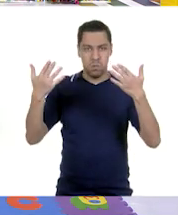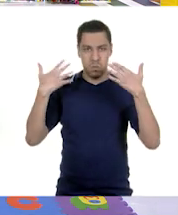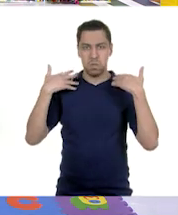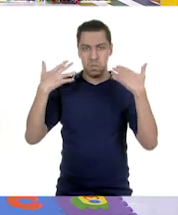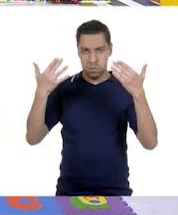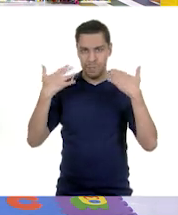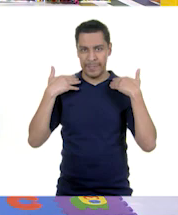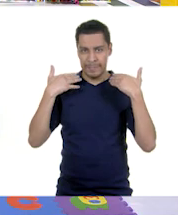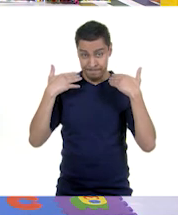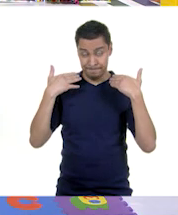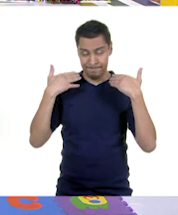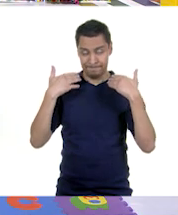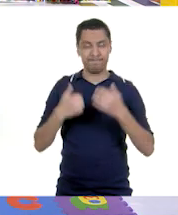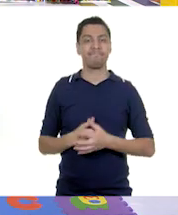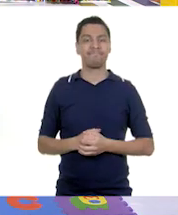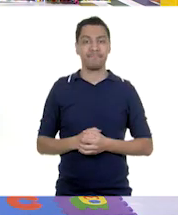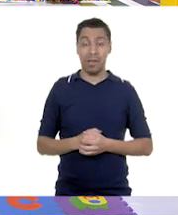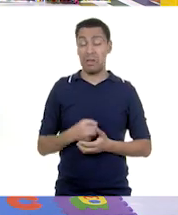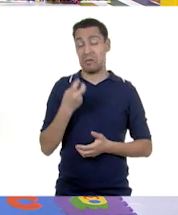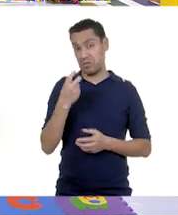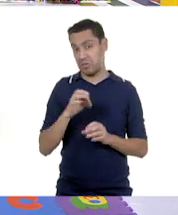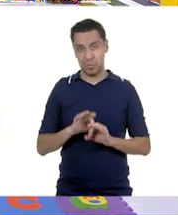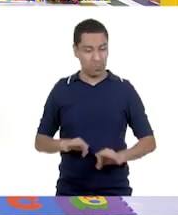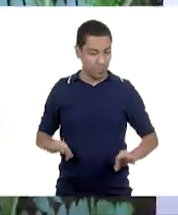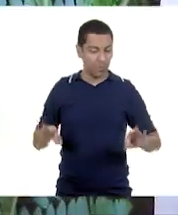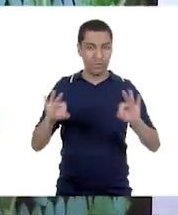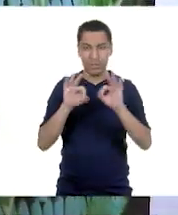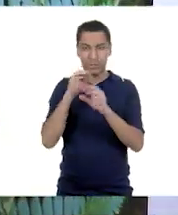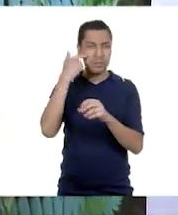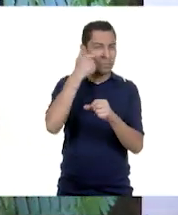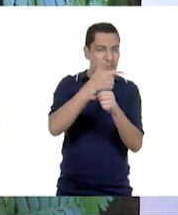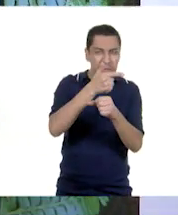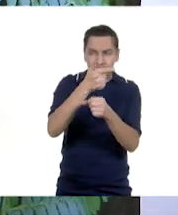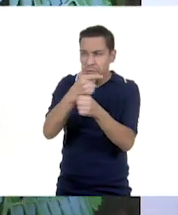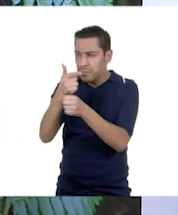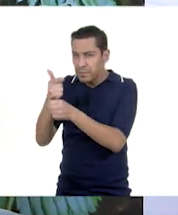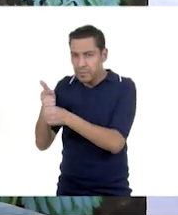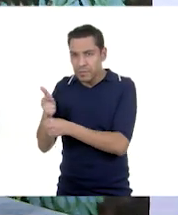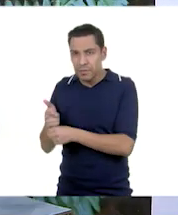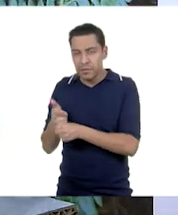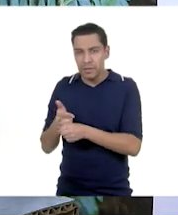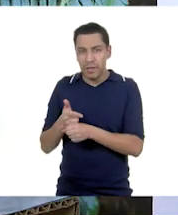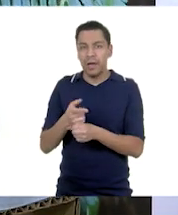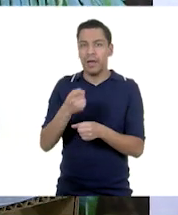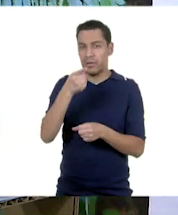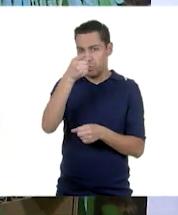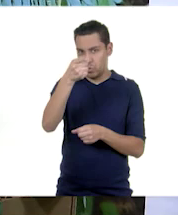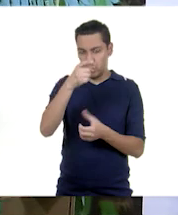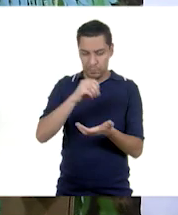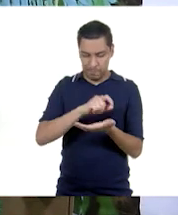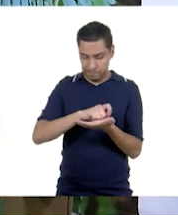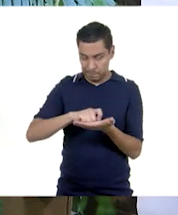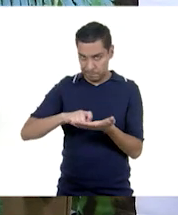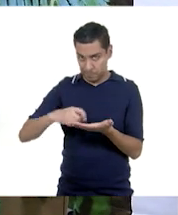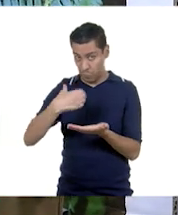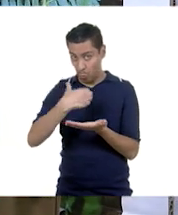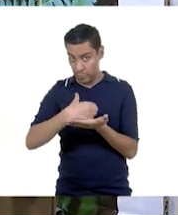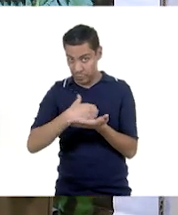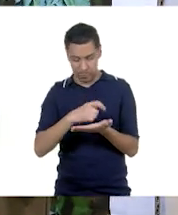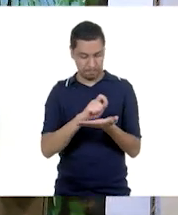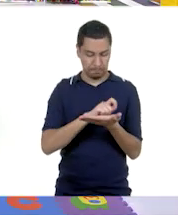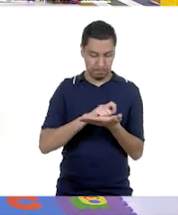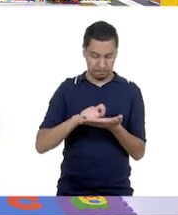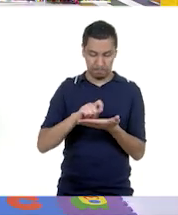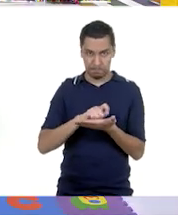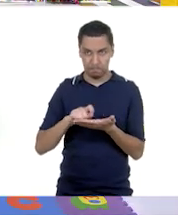general. Esto es muy importante y otro dato digno de observar y también de anotar. Recuerden tener ahí a la mano su libreta. Porque